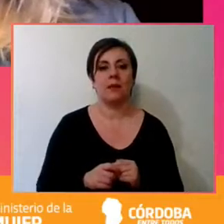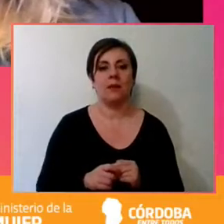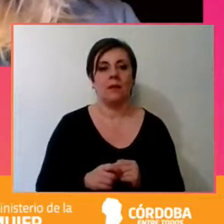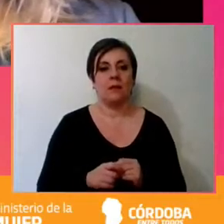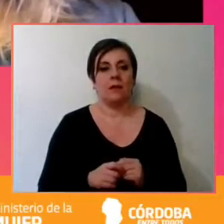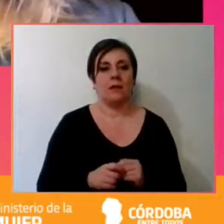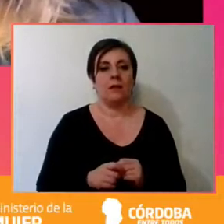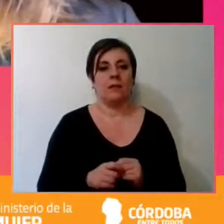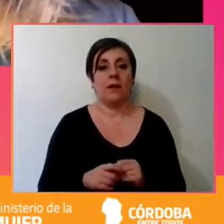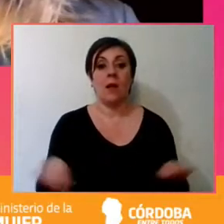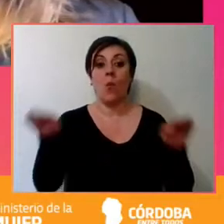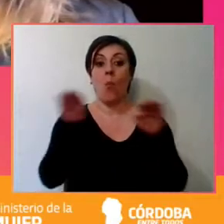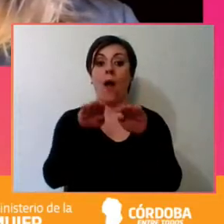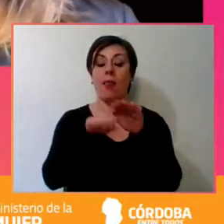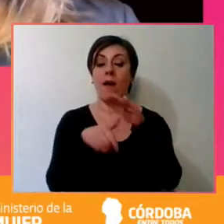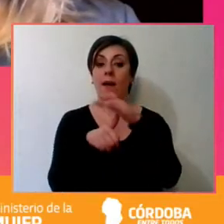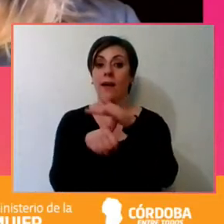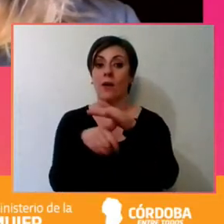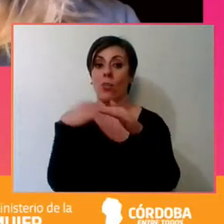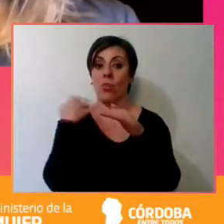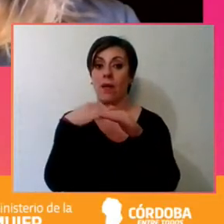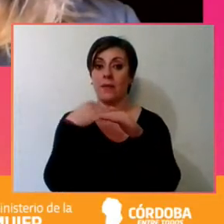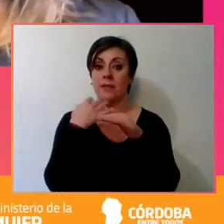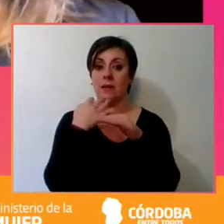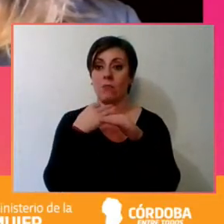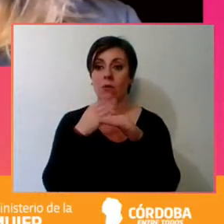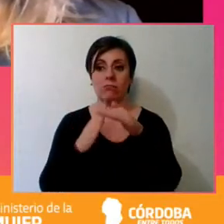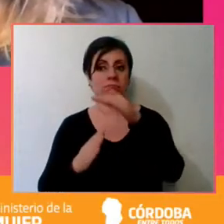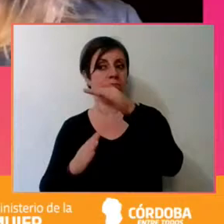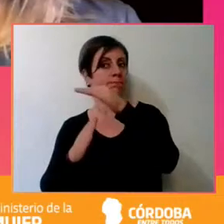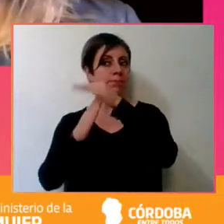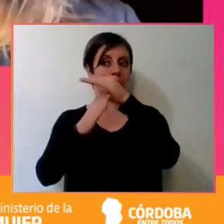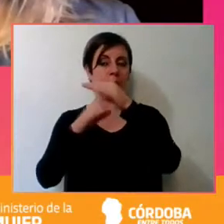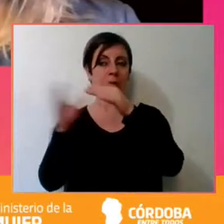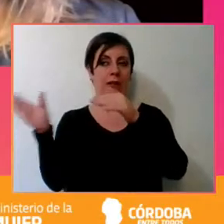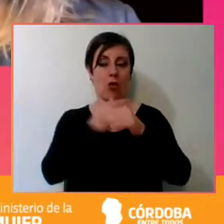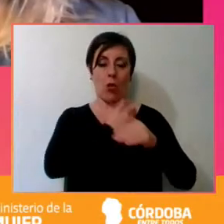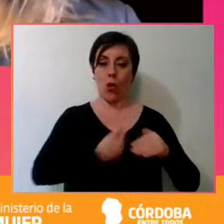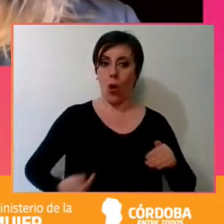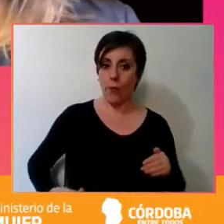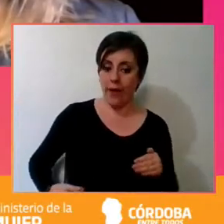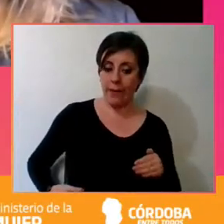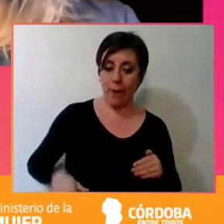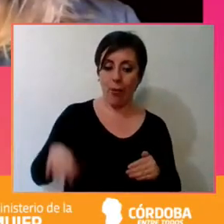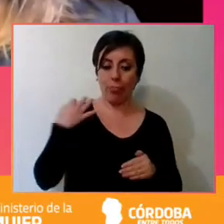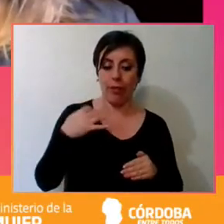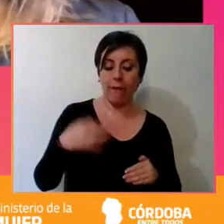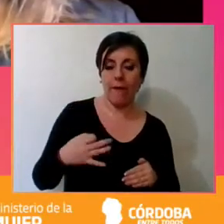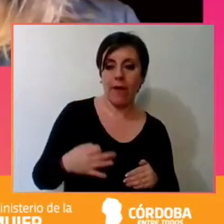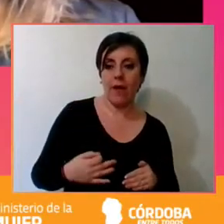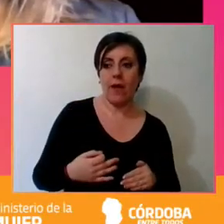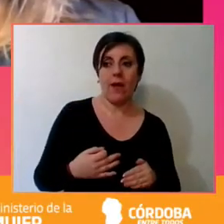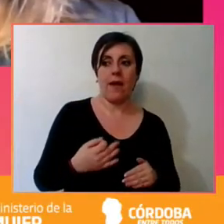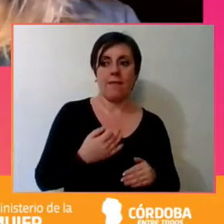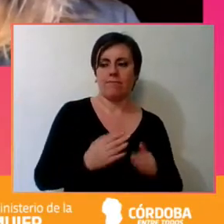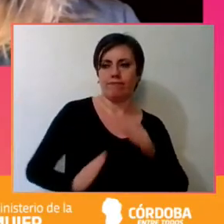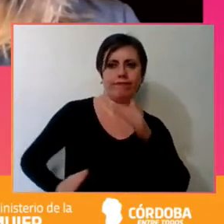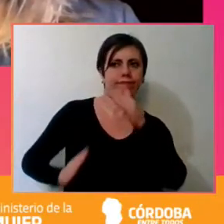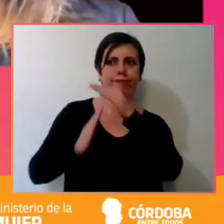la igualdad de género debe ser una prioridad para todos los gobiernos, debe ser prioridad para la humanidad, y en